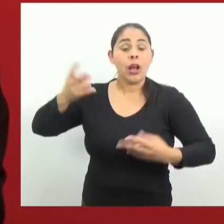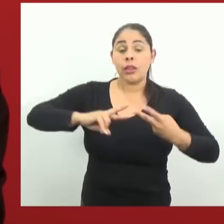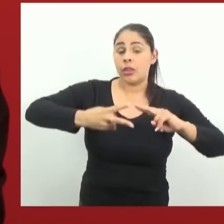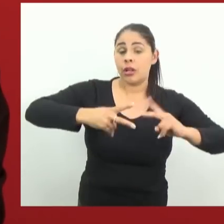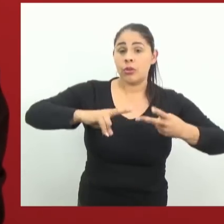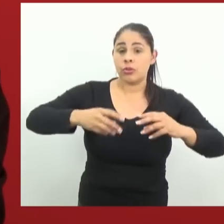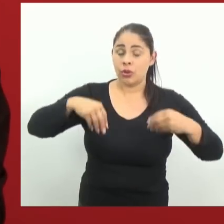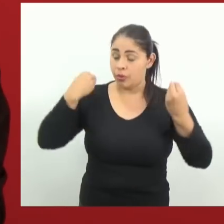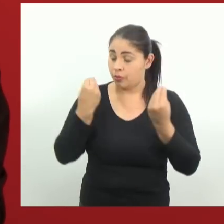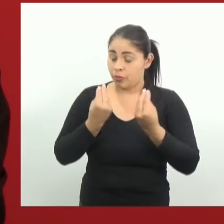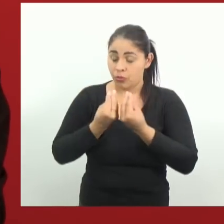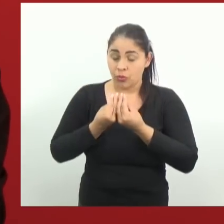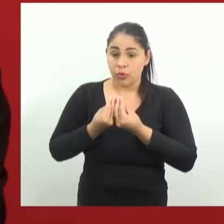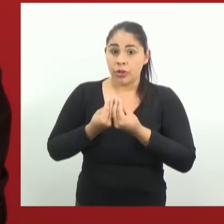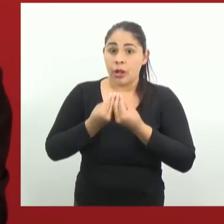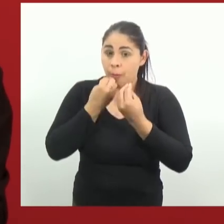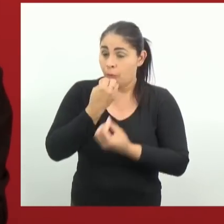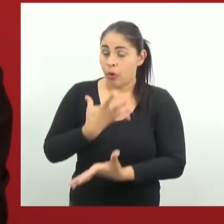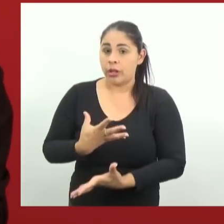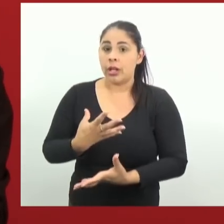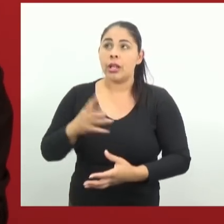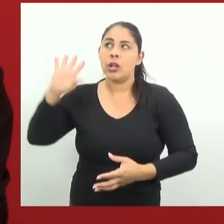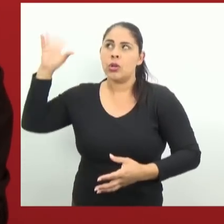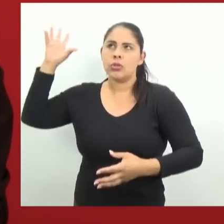Firme, agarrada, fuerte.